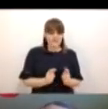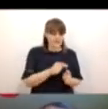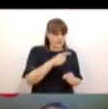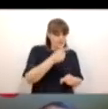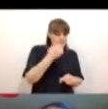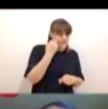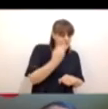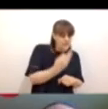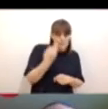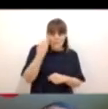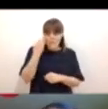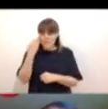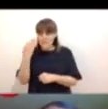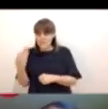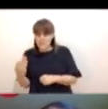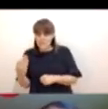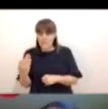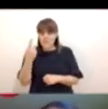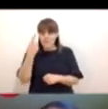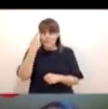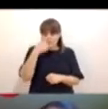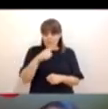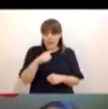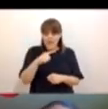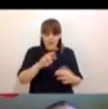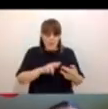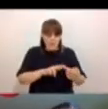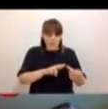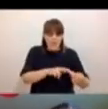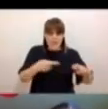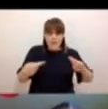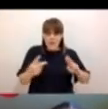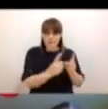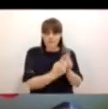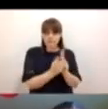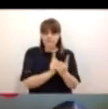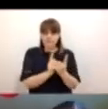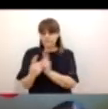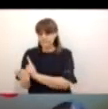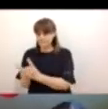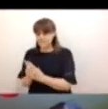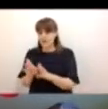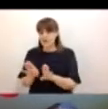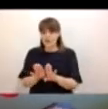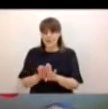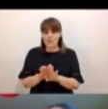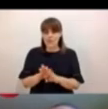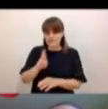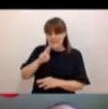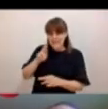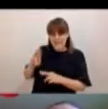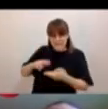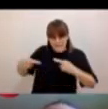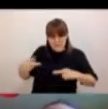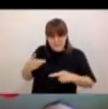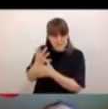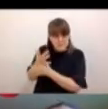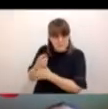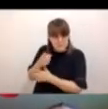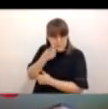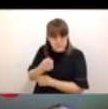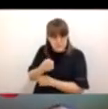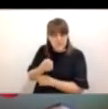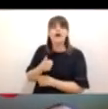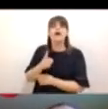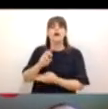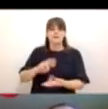que se dedica a la relación con los niños y niñas a la relación dijiste a la relación que se tiene con los